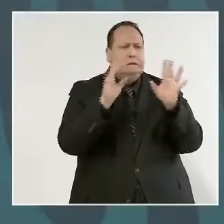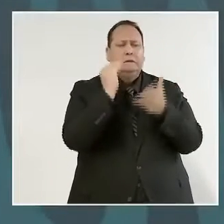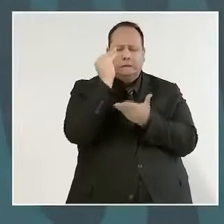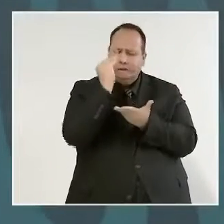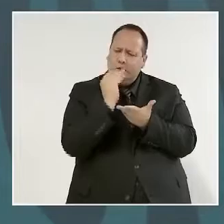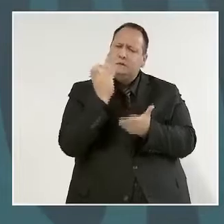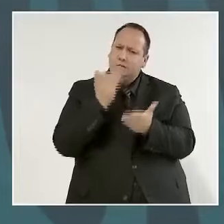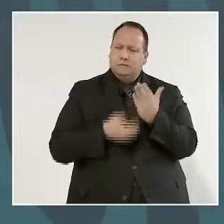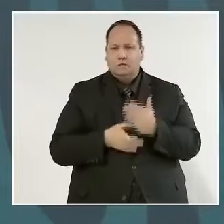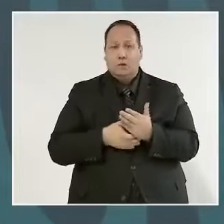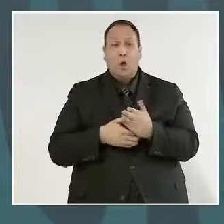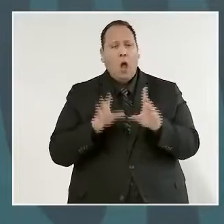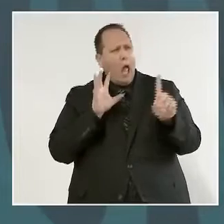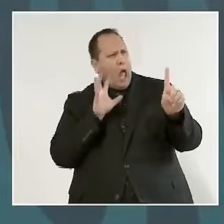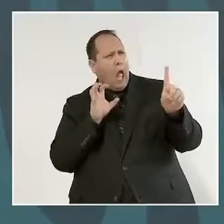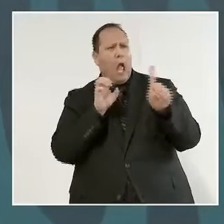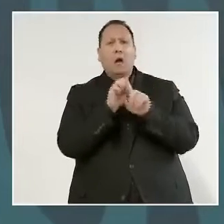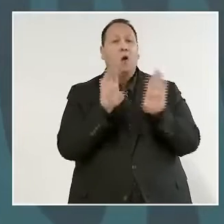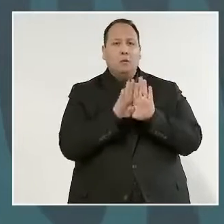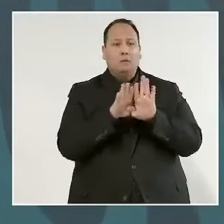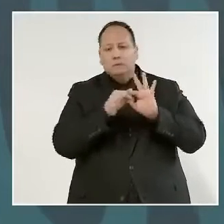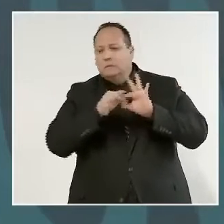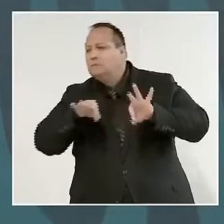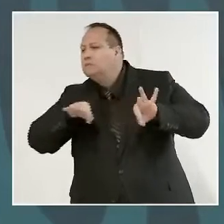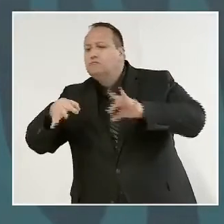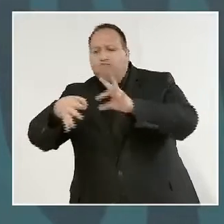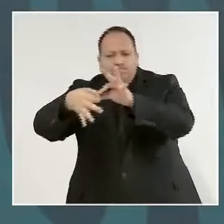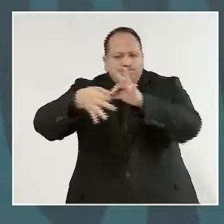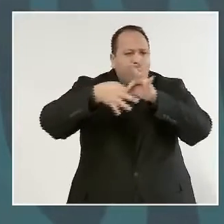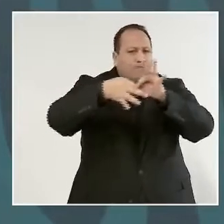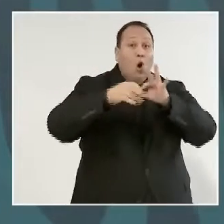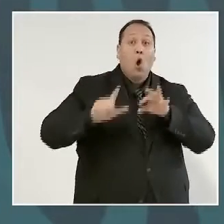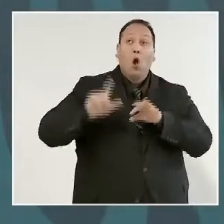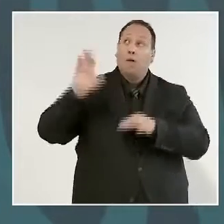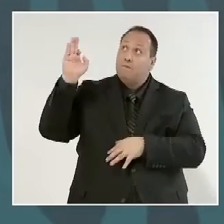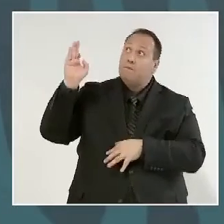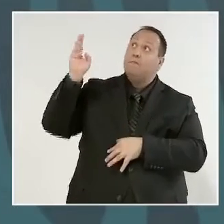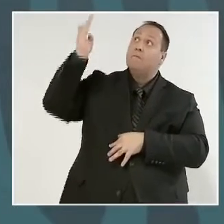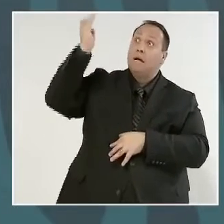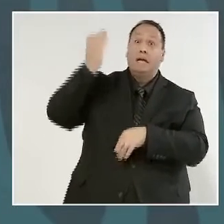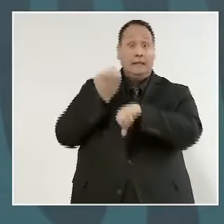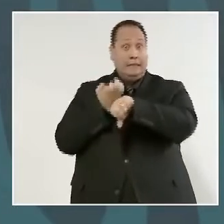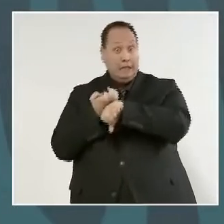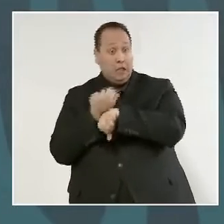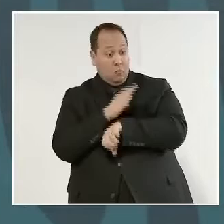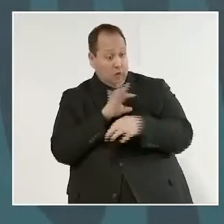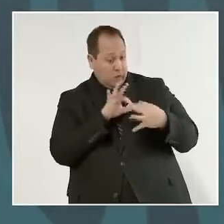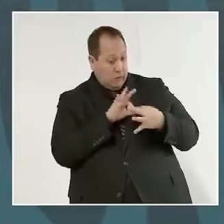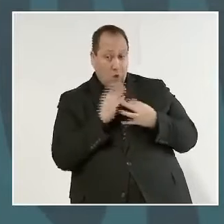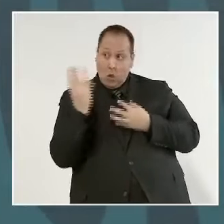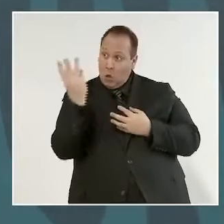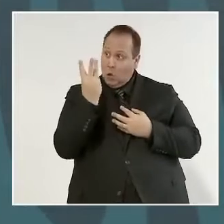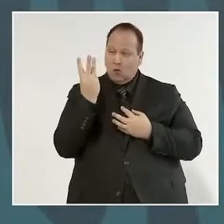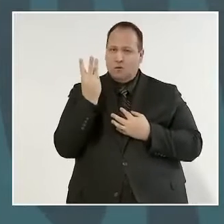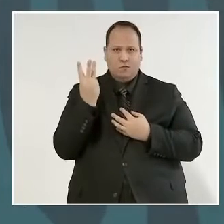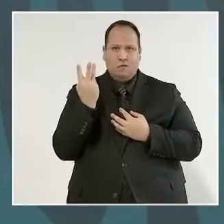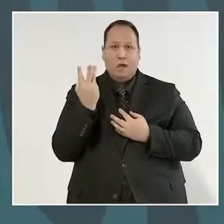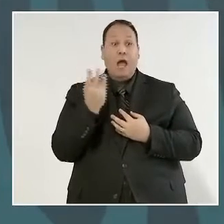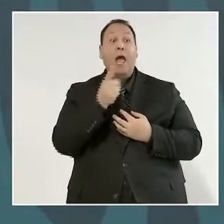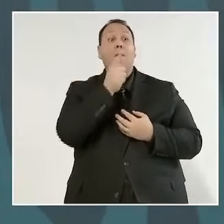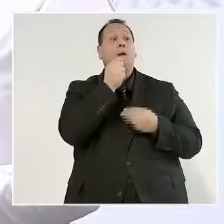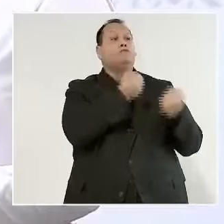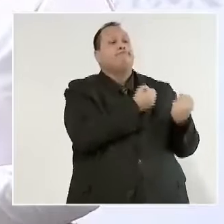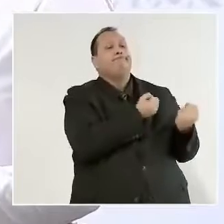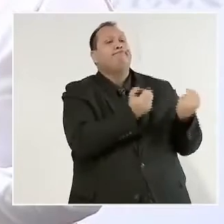logrará si seguimos con el trabajo coordinado de los tres órdenes de gobierno. No es solo con más